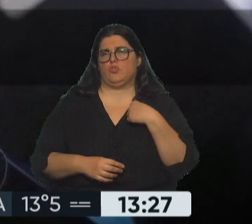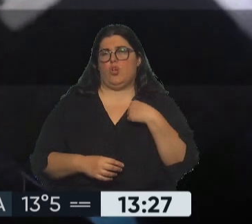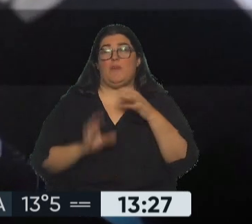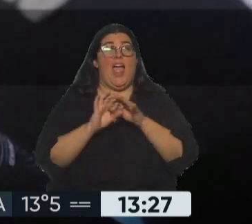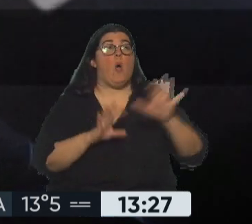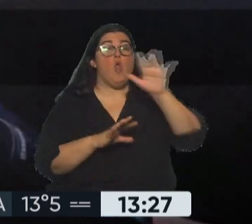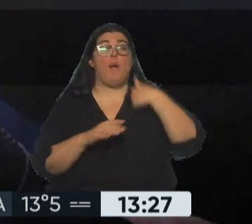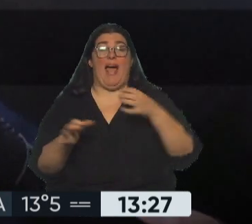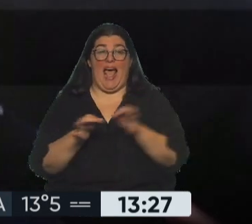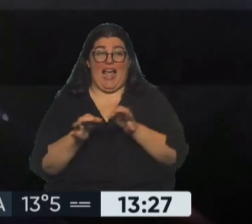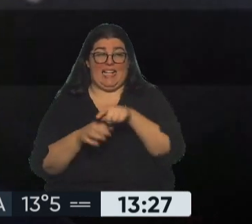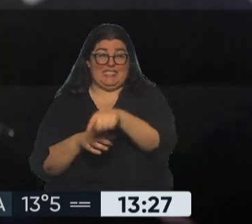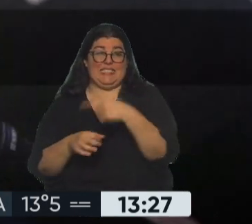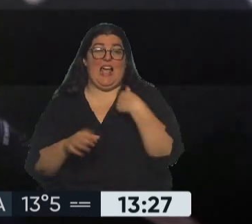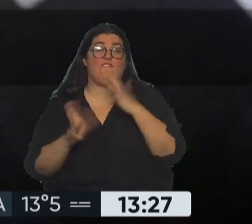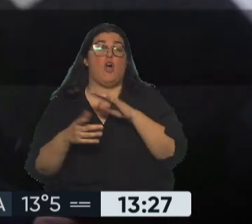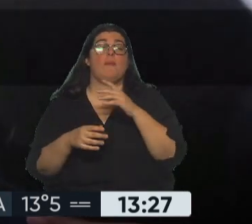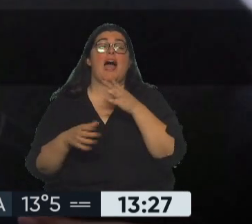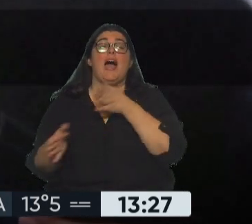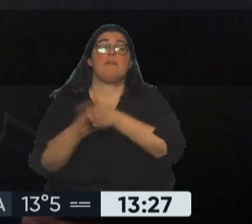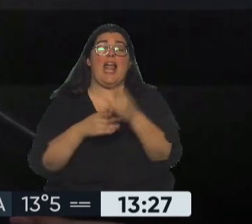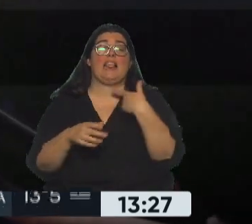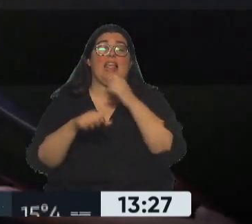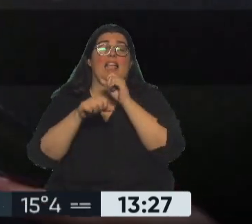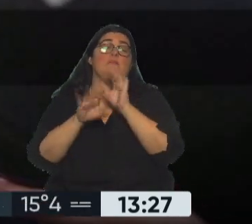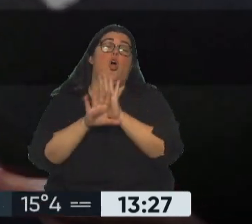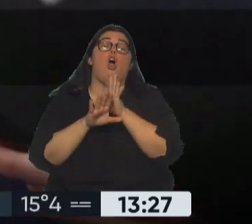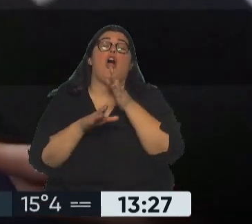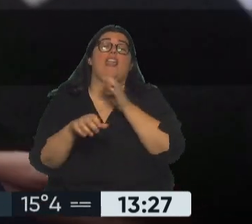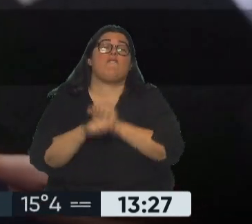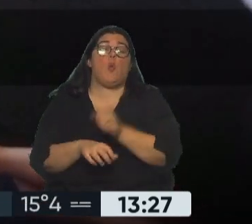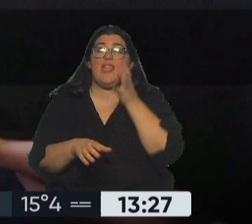d'Europa. Punto secondo, in ogni caso, anche se ci fossero,